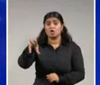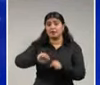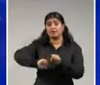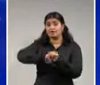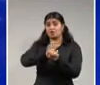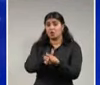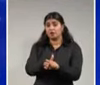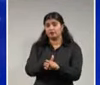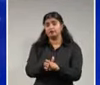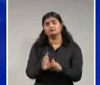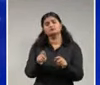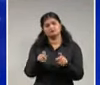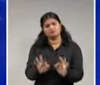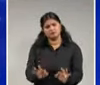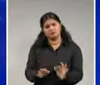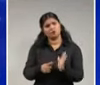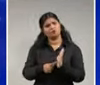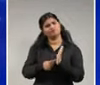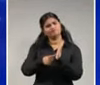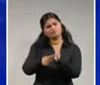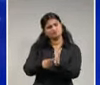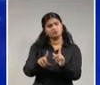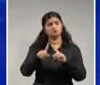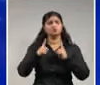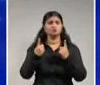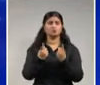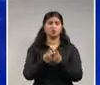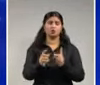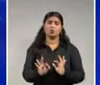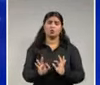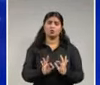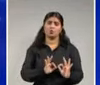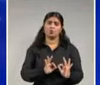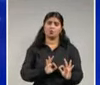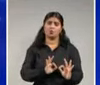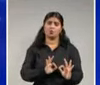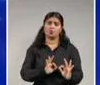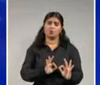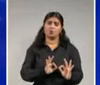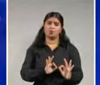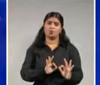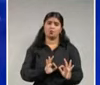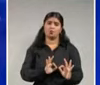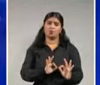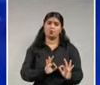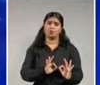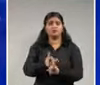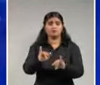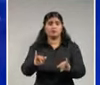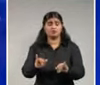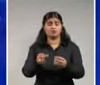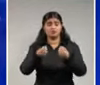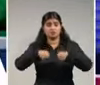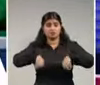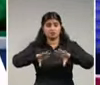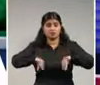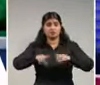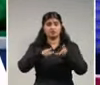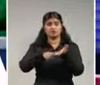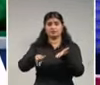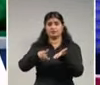bueno, muy importante la información que acabas de explicar en estos